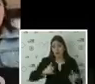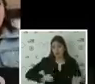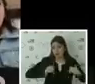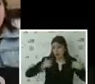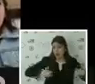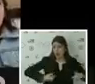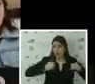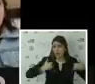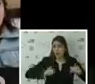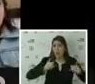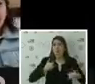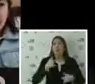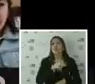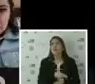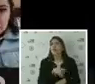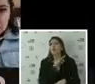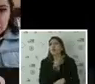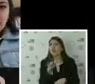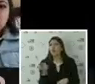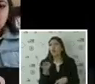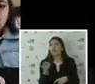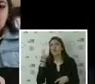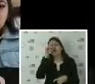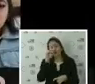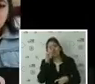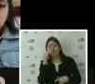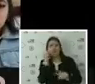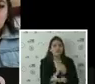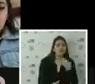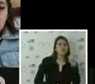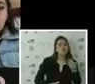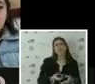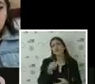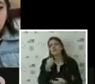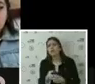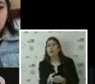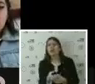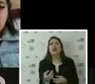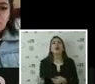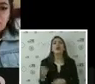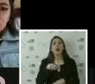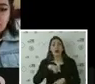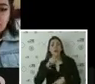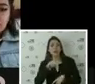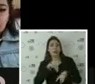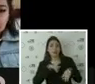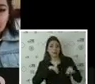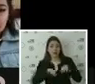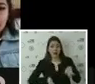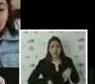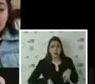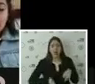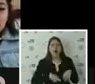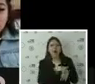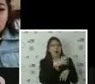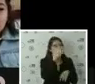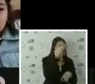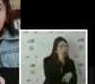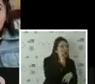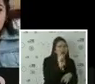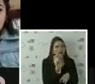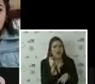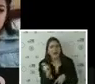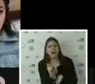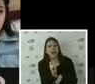puedan dar alternativas para que nosotros como funcionarios públicos podamos tomar en cuenta esas voces.